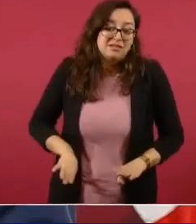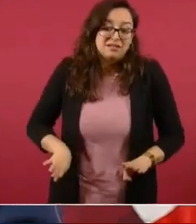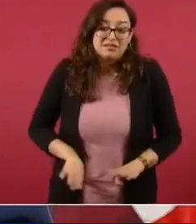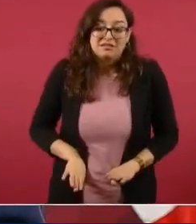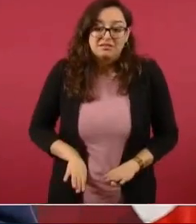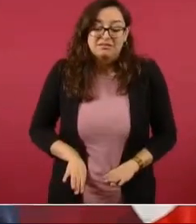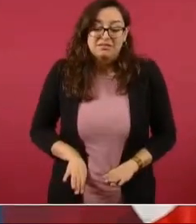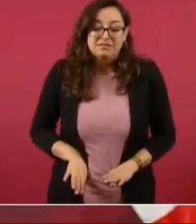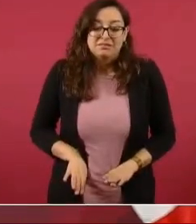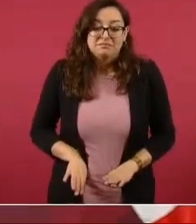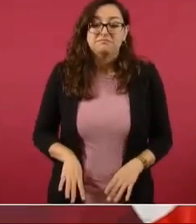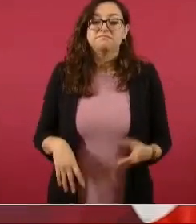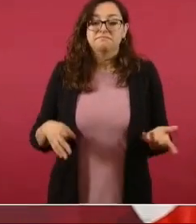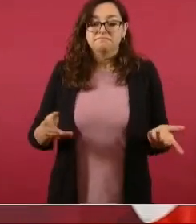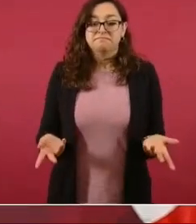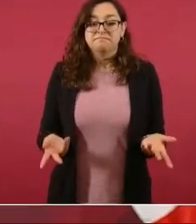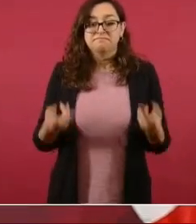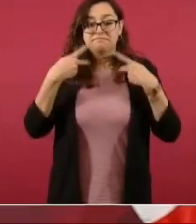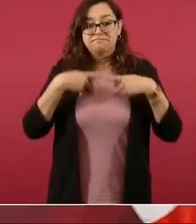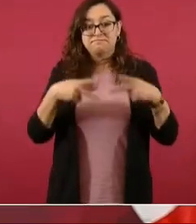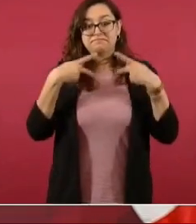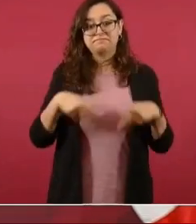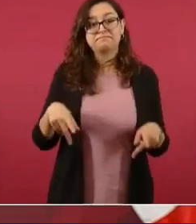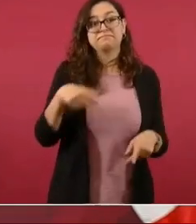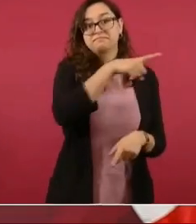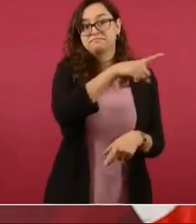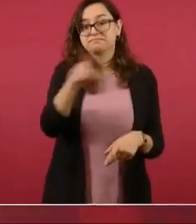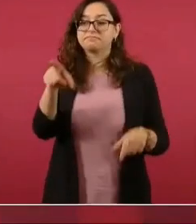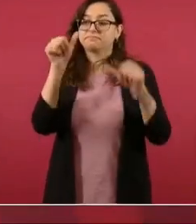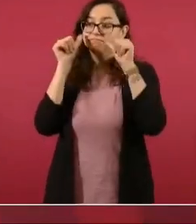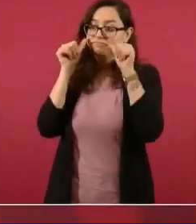la gente que nos ve